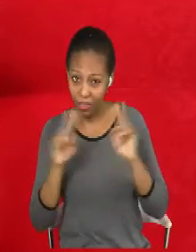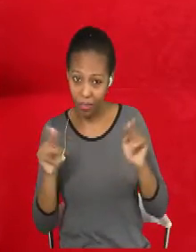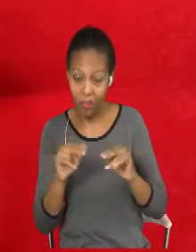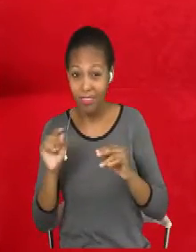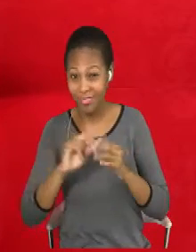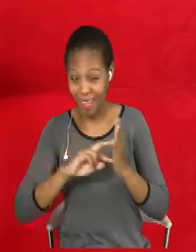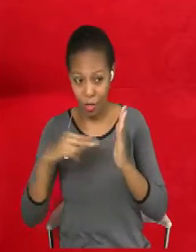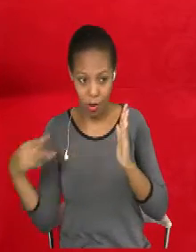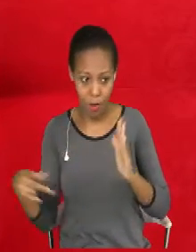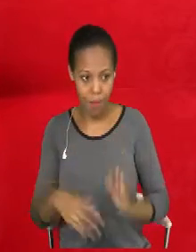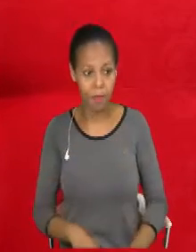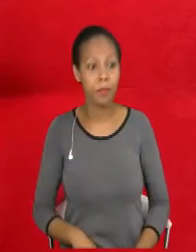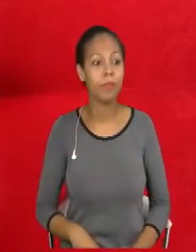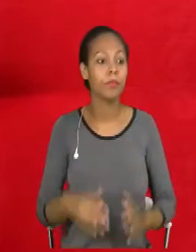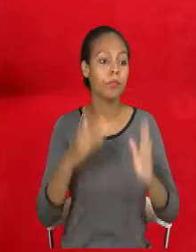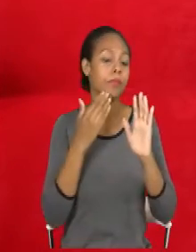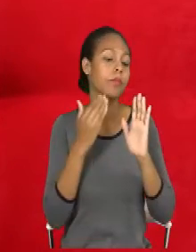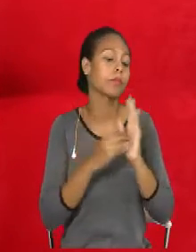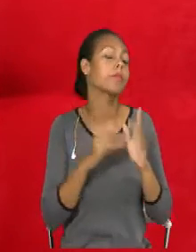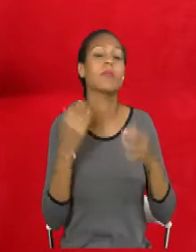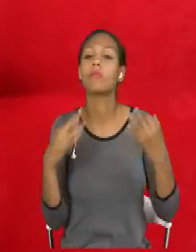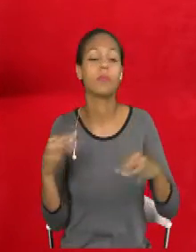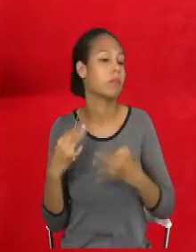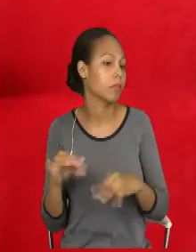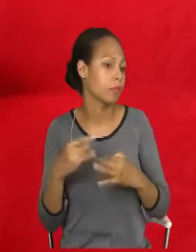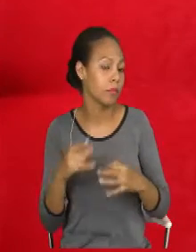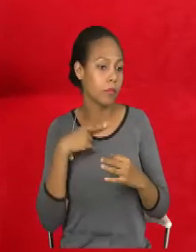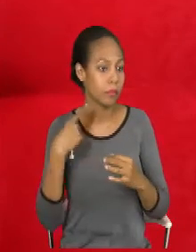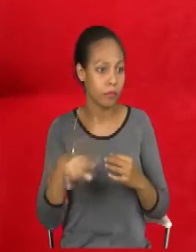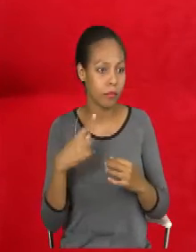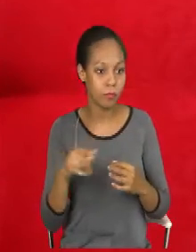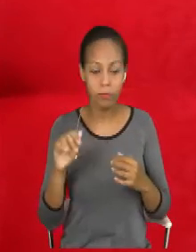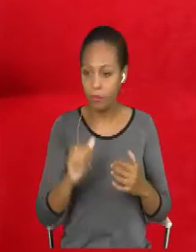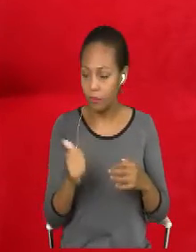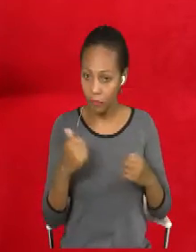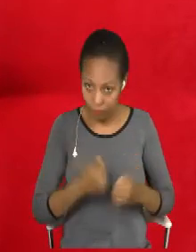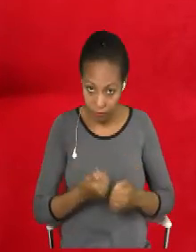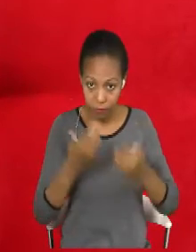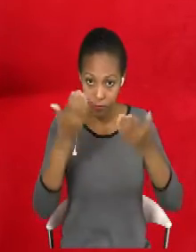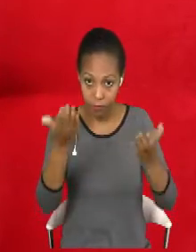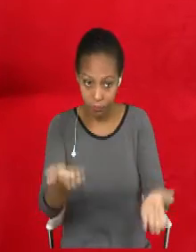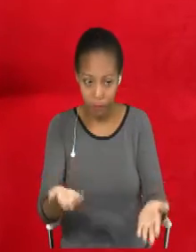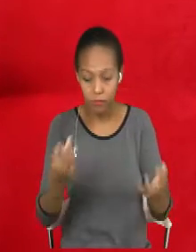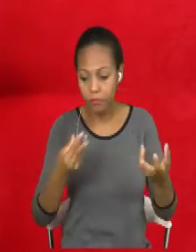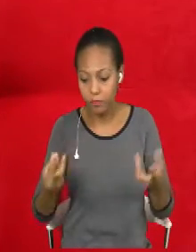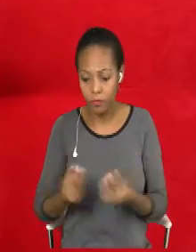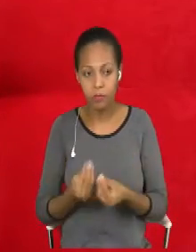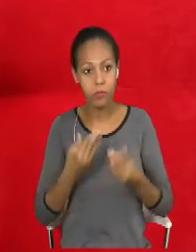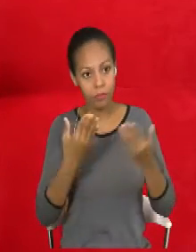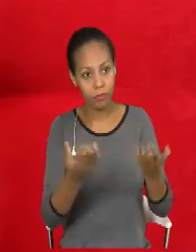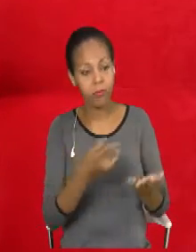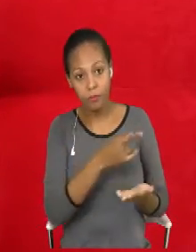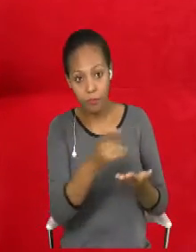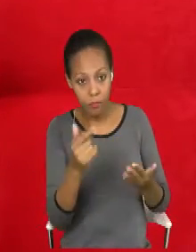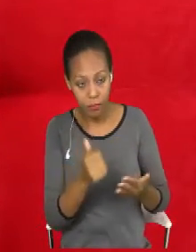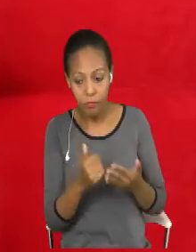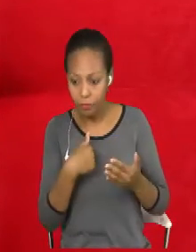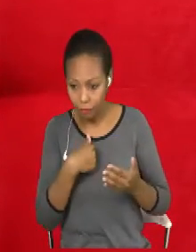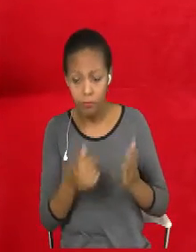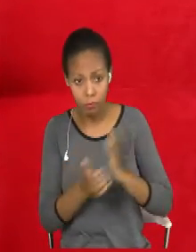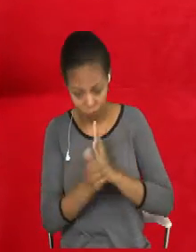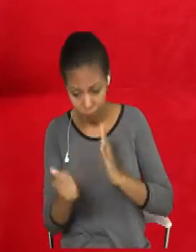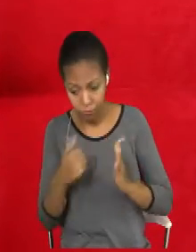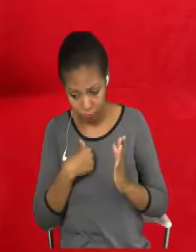nombre lo indica, es simplemente poner a disposición o poner en medio de un grupo todas las habilidades que cada uno